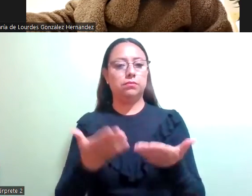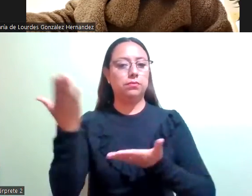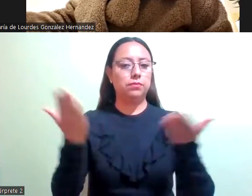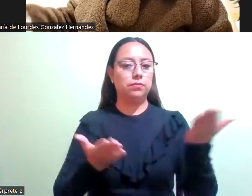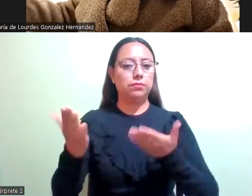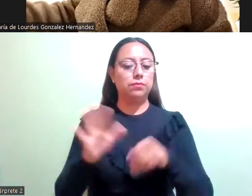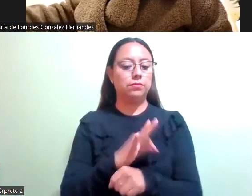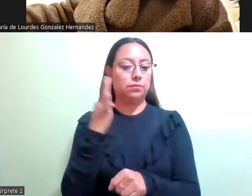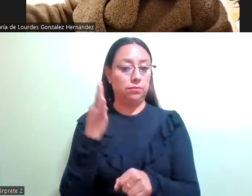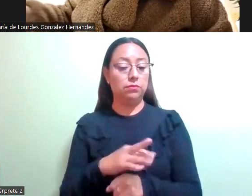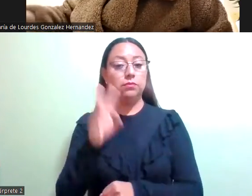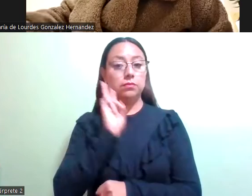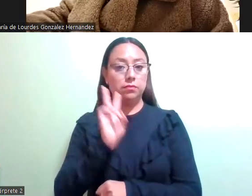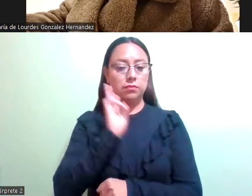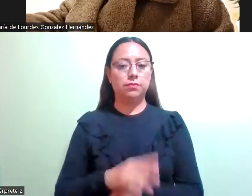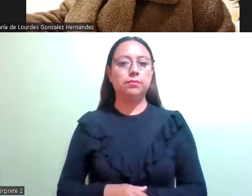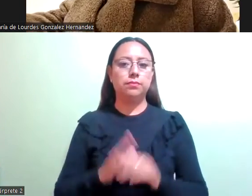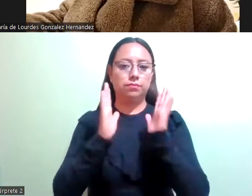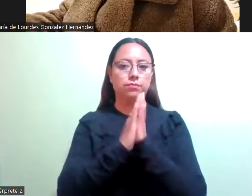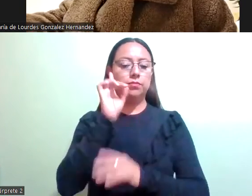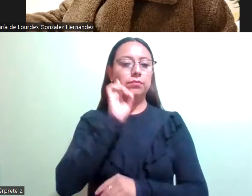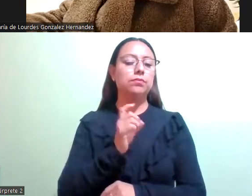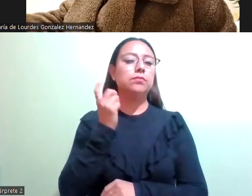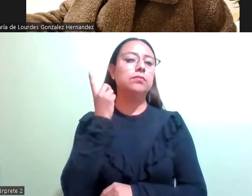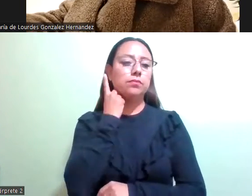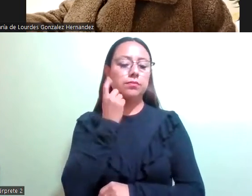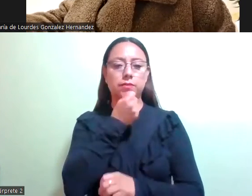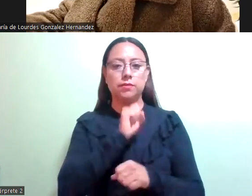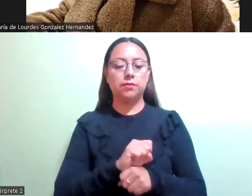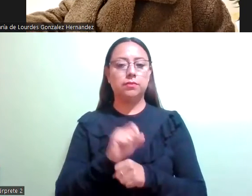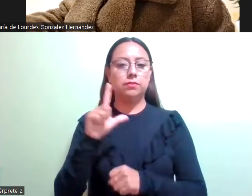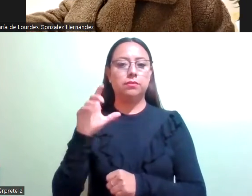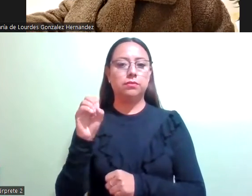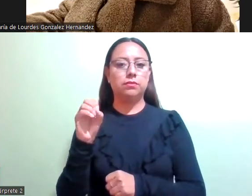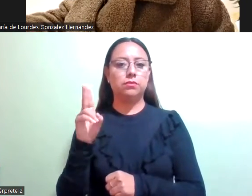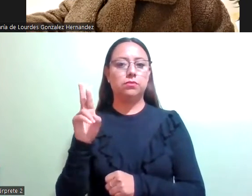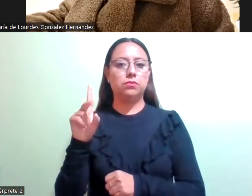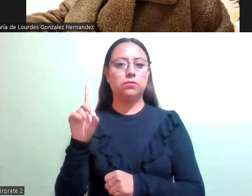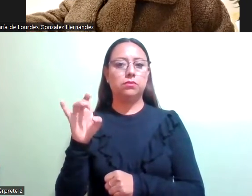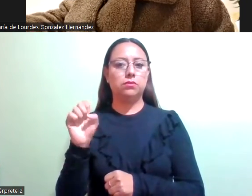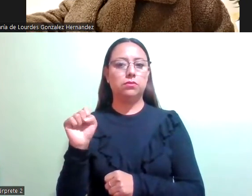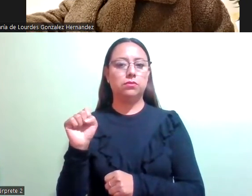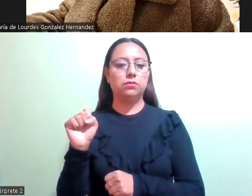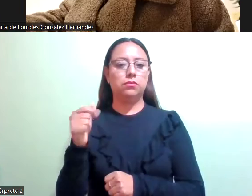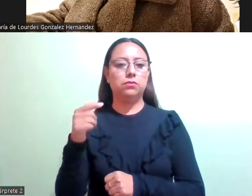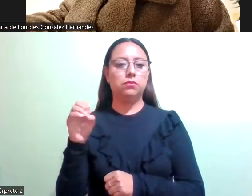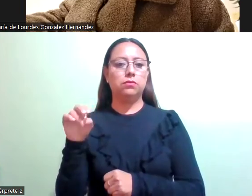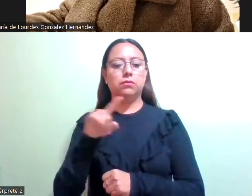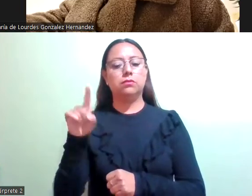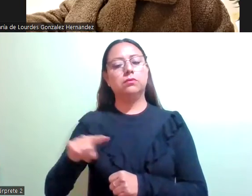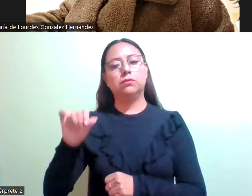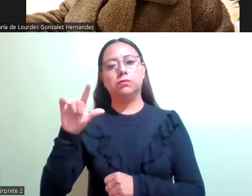requerido, solicito a la diputada secretaria María de Lourdes González Hernández proceda a pasar lista de